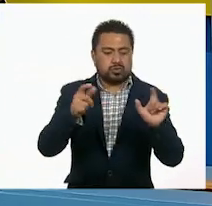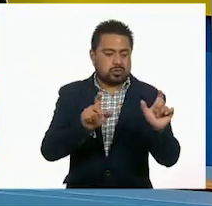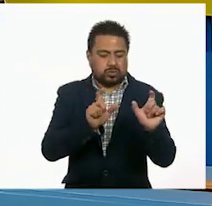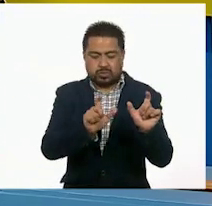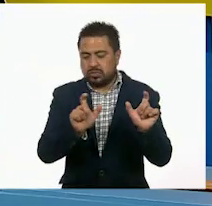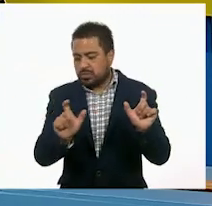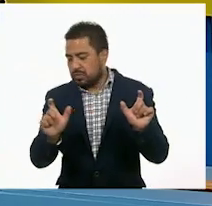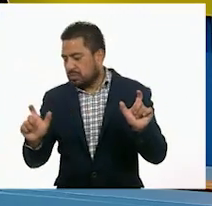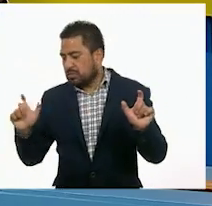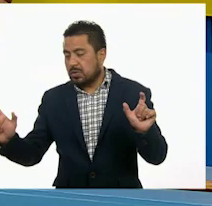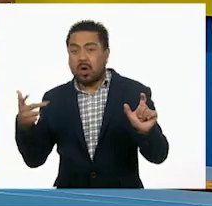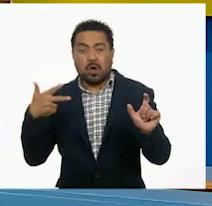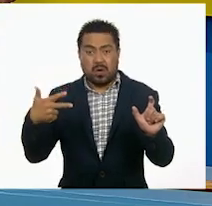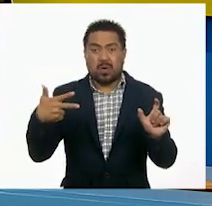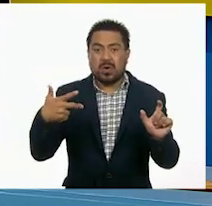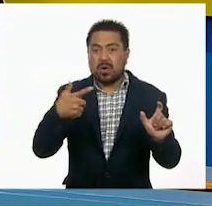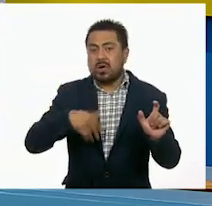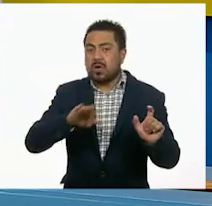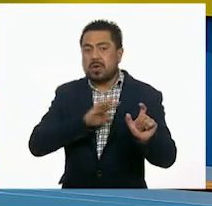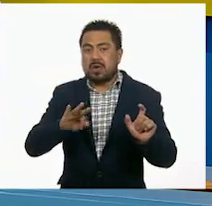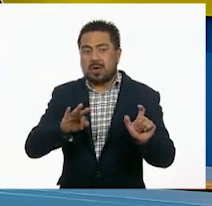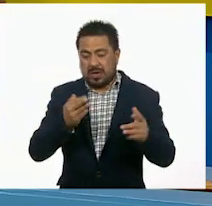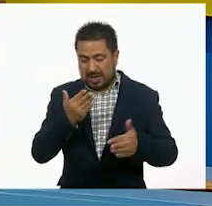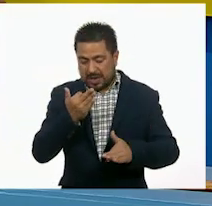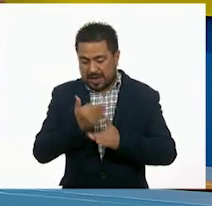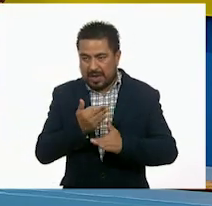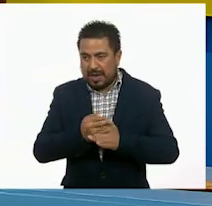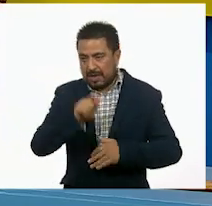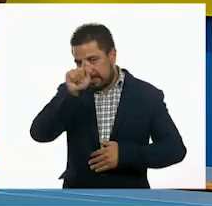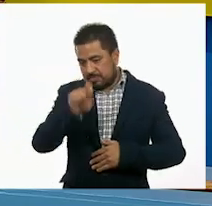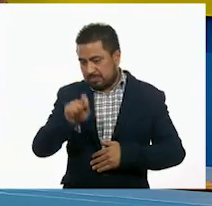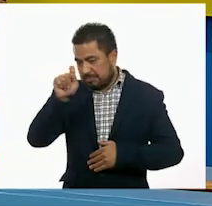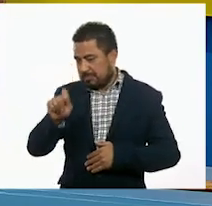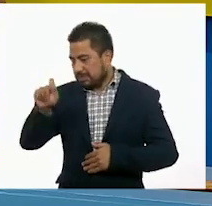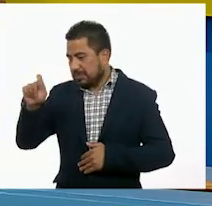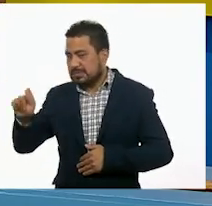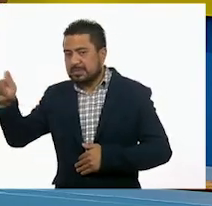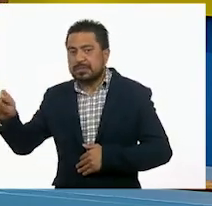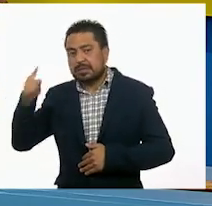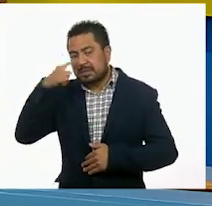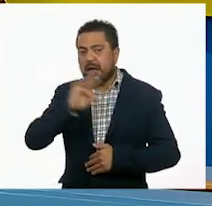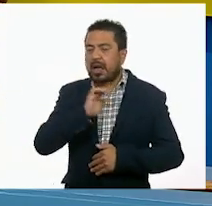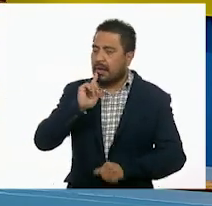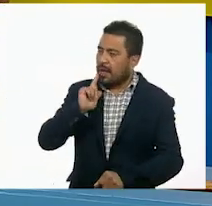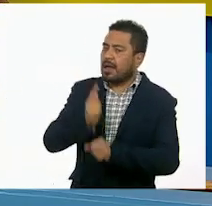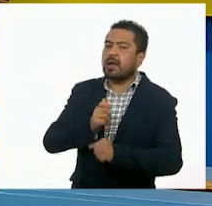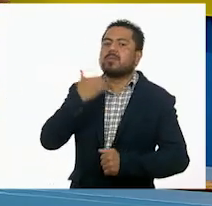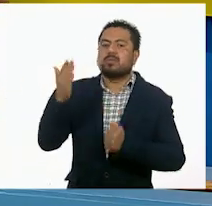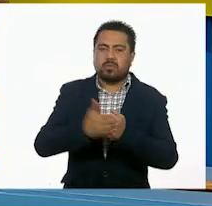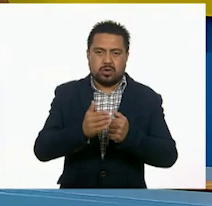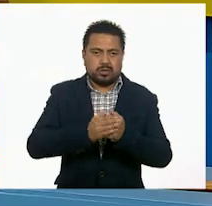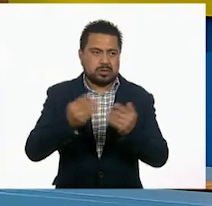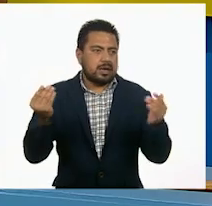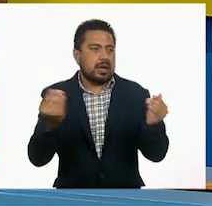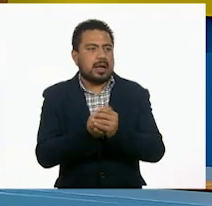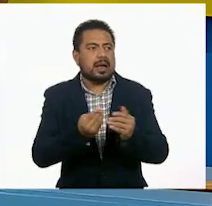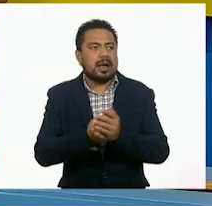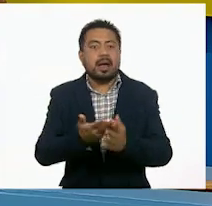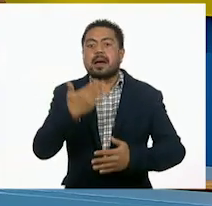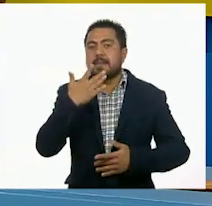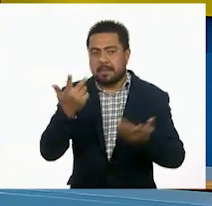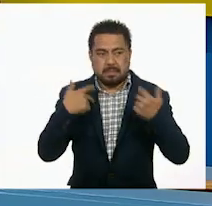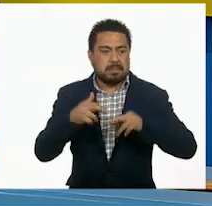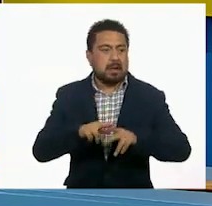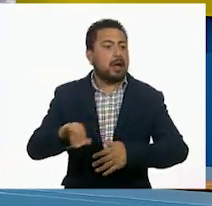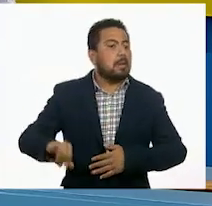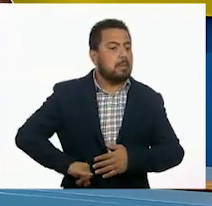ya divididas y que pudimos marcar, bueno, que en este caso la marcamos, para que lo podamos ver en la próxima clase. Muy bien, maestro, me